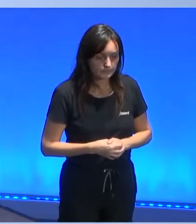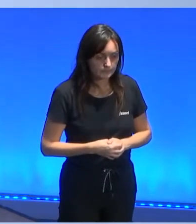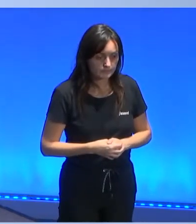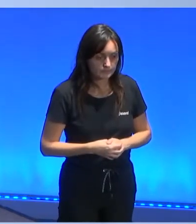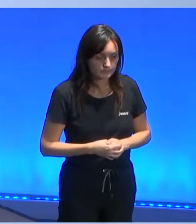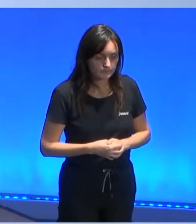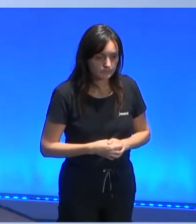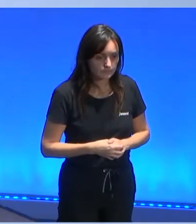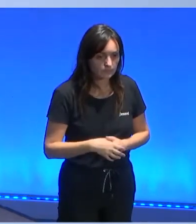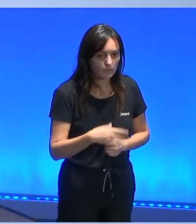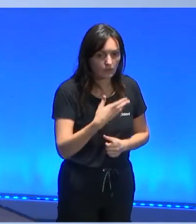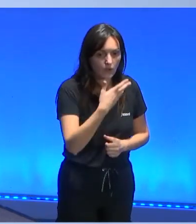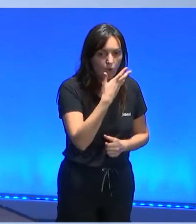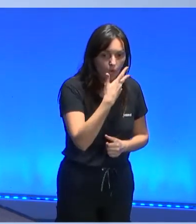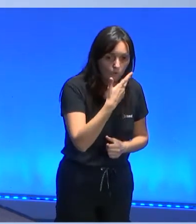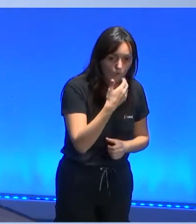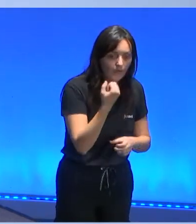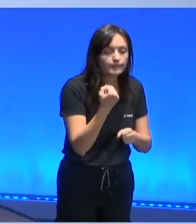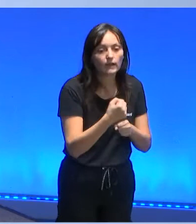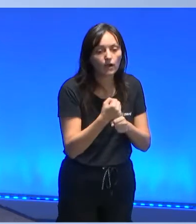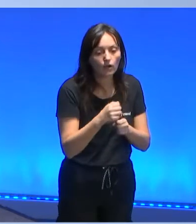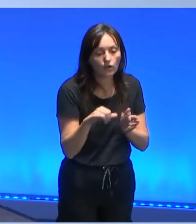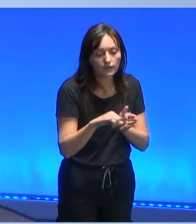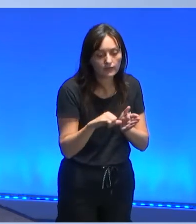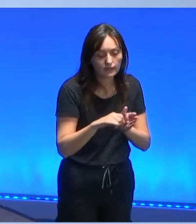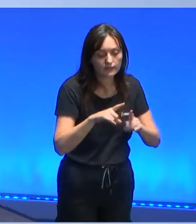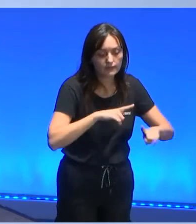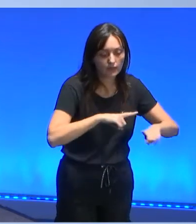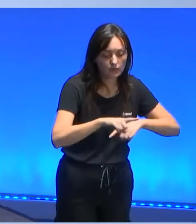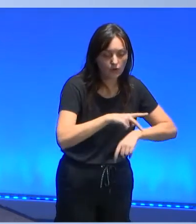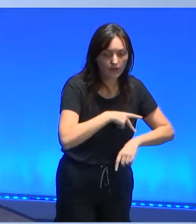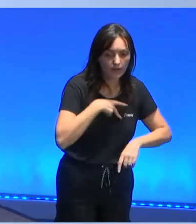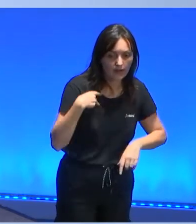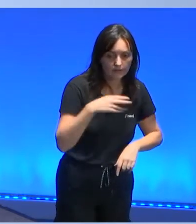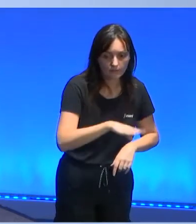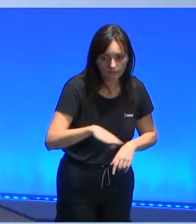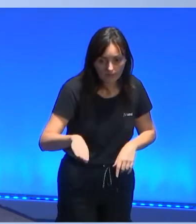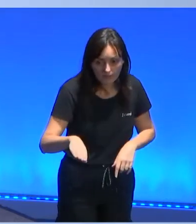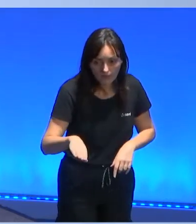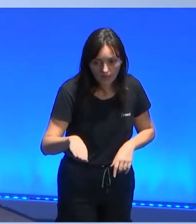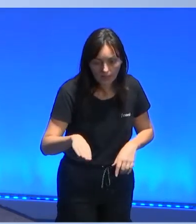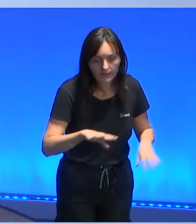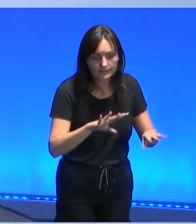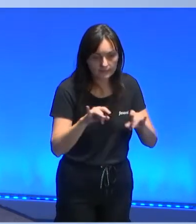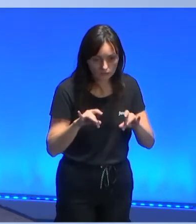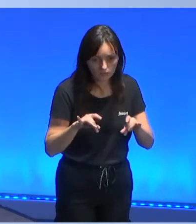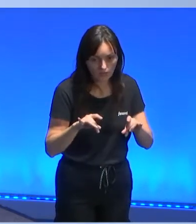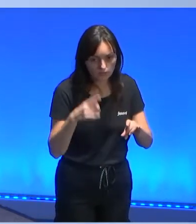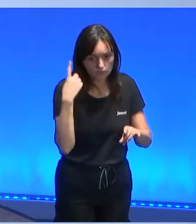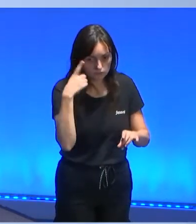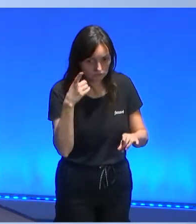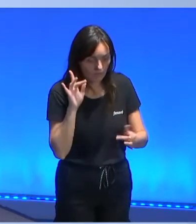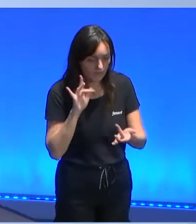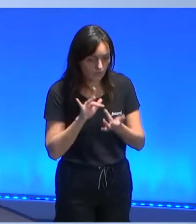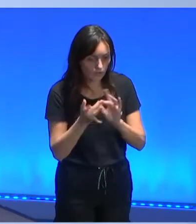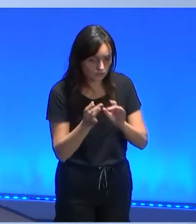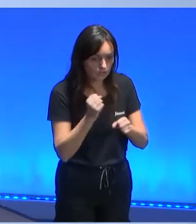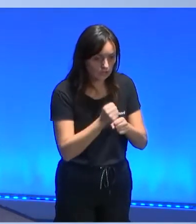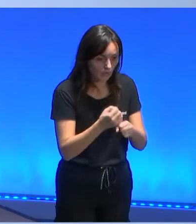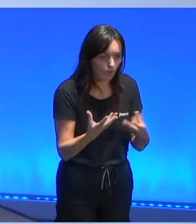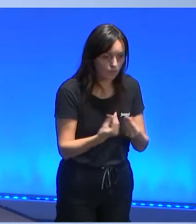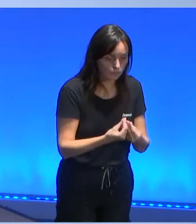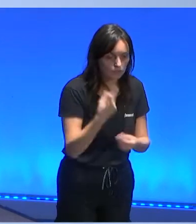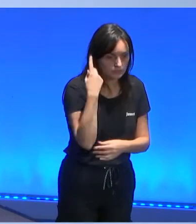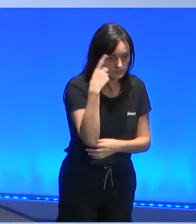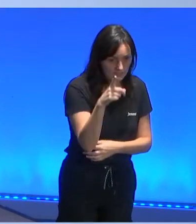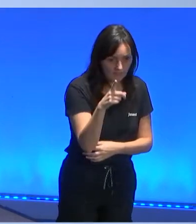Quienes conocéis el trabajo de cerca de la Dirección General de Infancia y de las Territoriales, porque estáis trabajando con nosotros, lo sabéis, hemos iniciado un camino